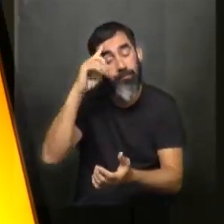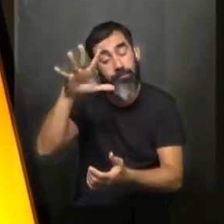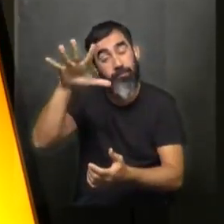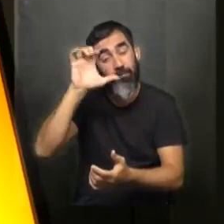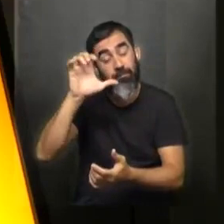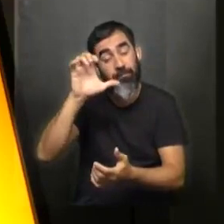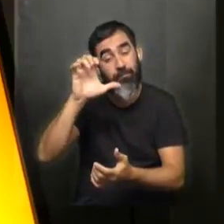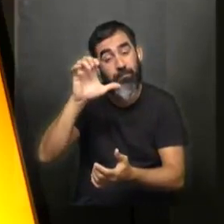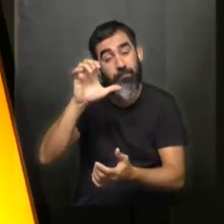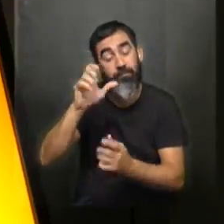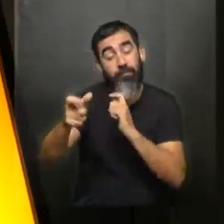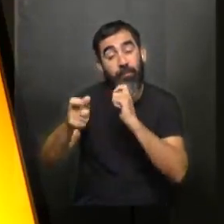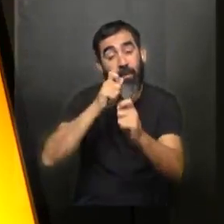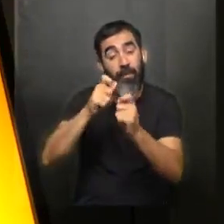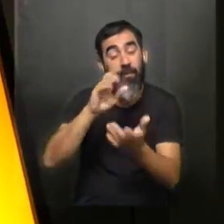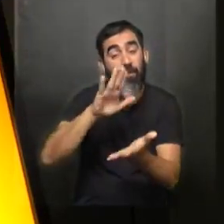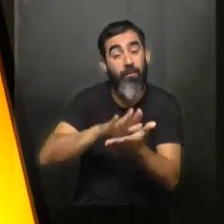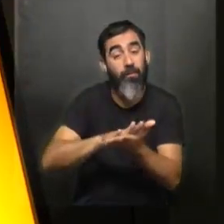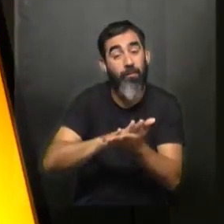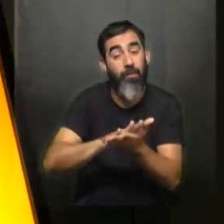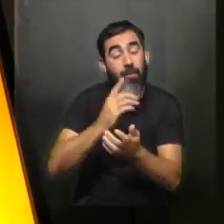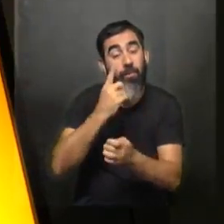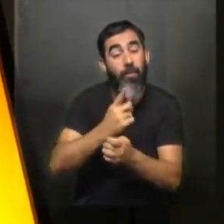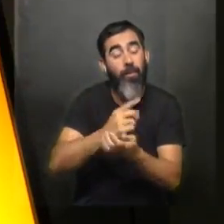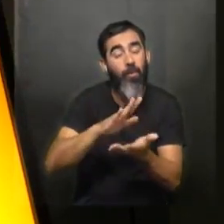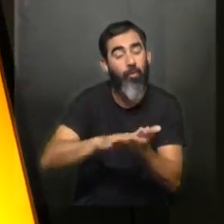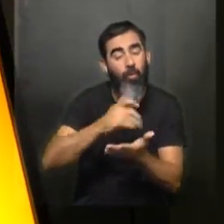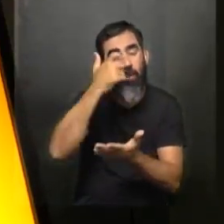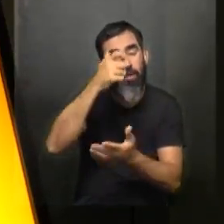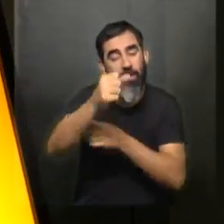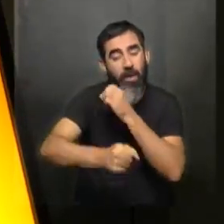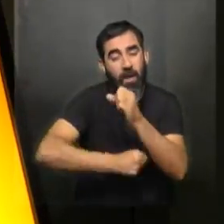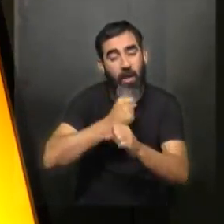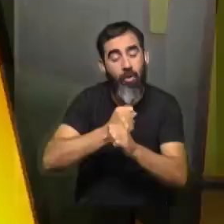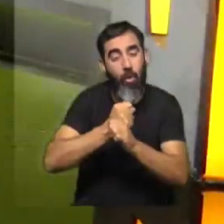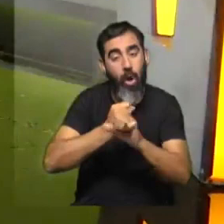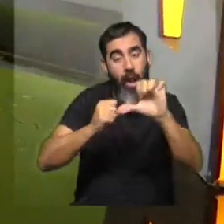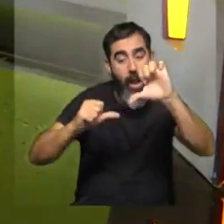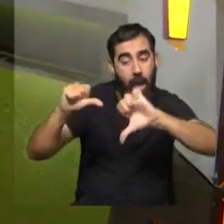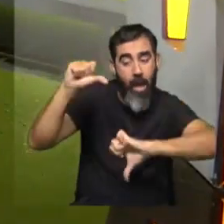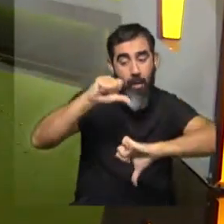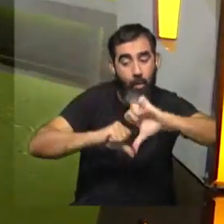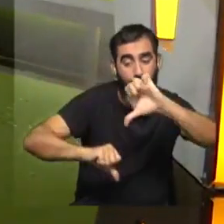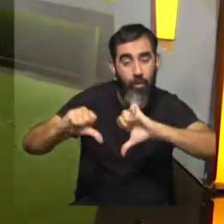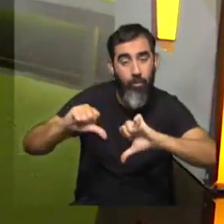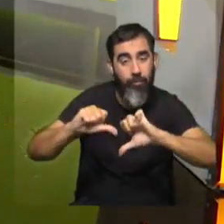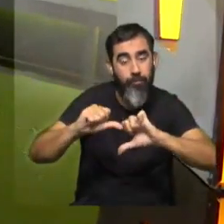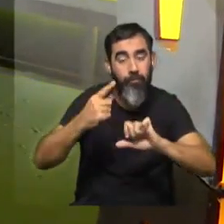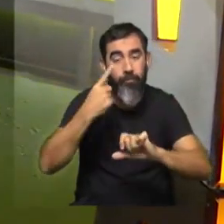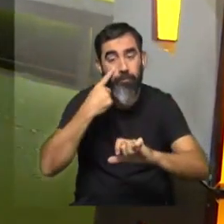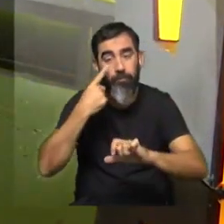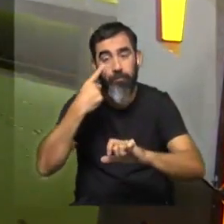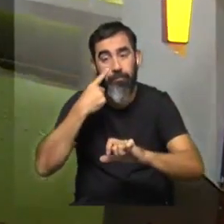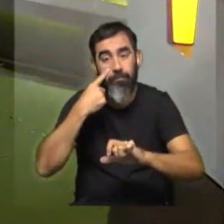hicimos una nota en la primera temporada de Sobre Ciencia, sobre el laboratorio de ensayos